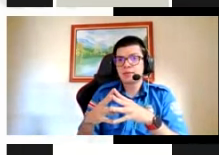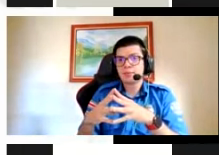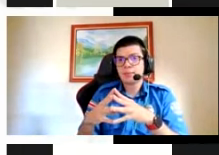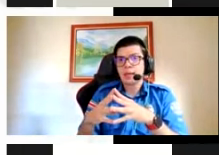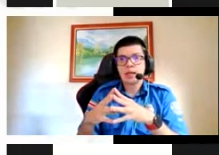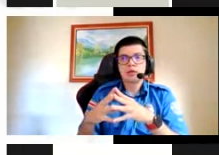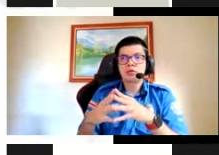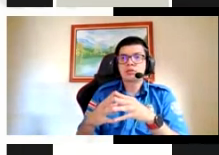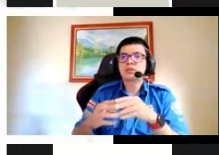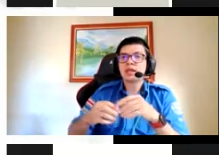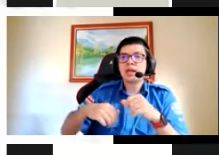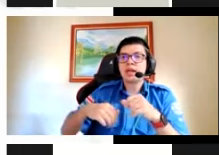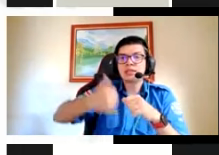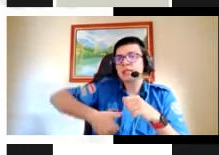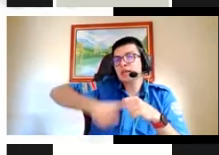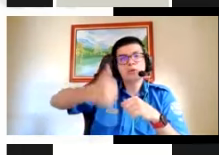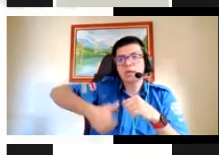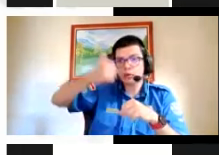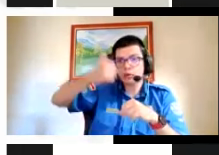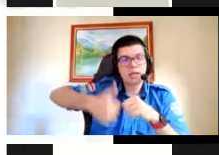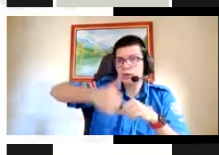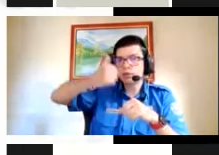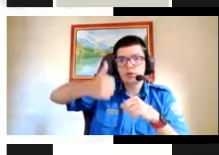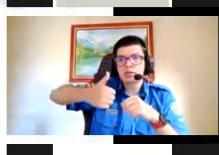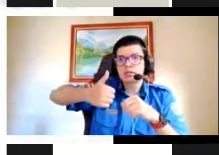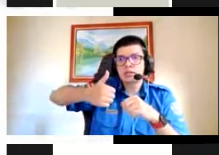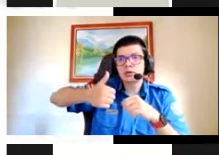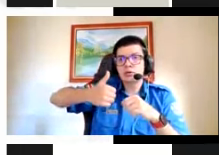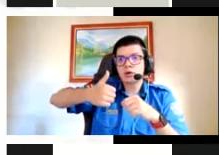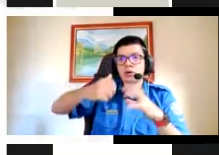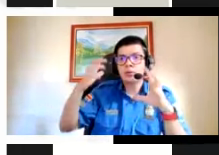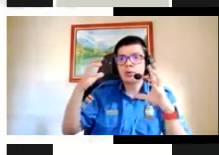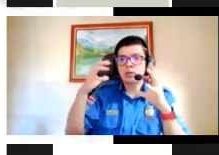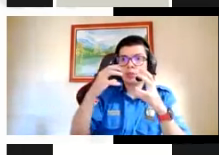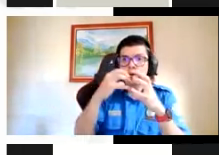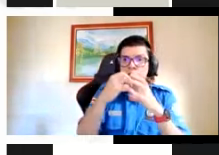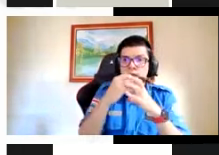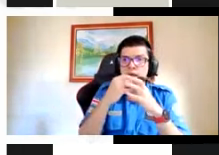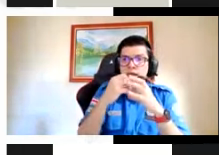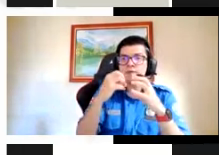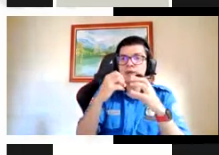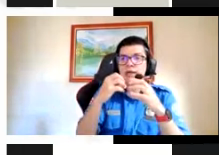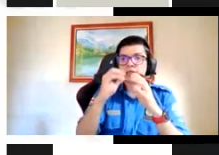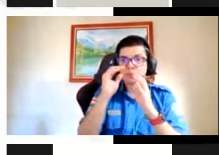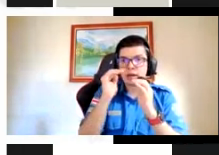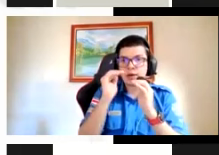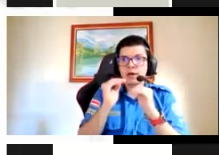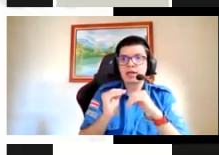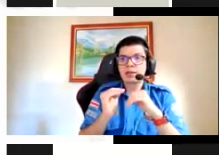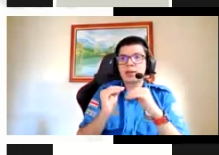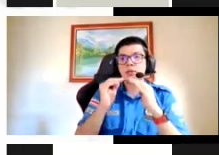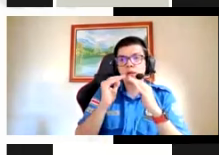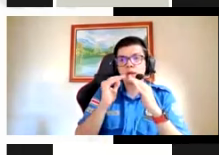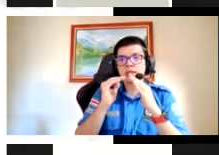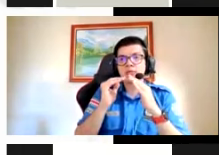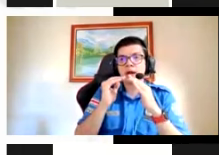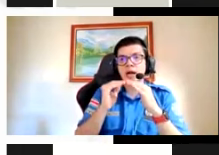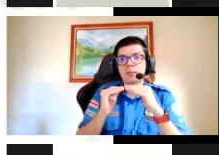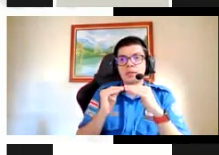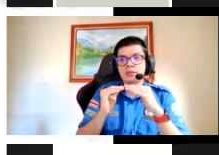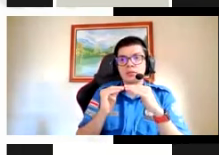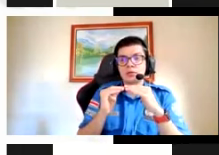da. Entonces él sigue botando líquido sin control porque no puede enfriarse para bajar la temperatura y